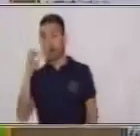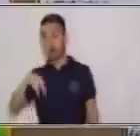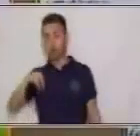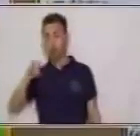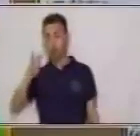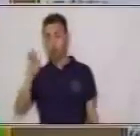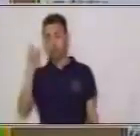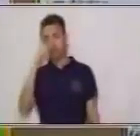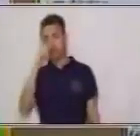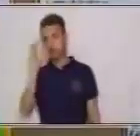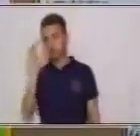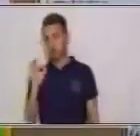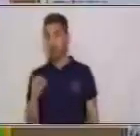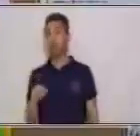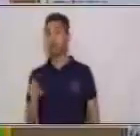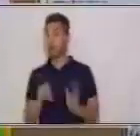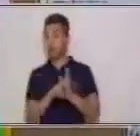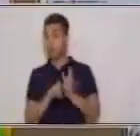abrelata,